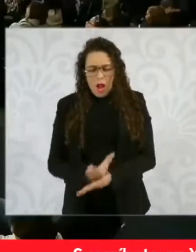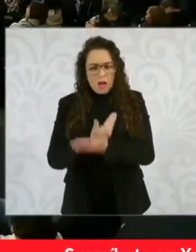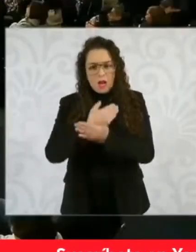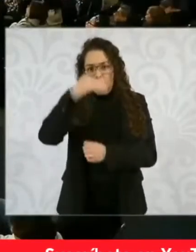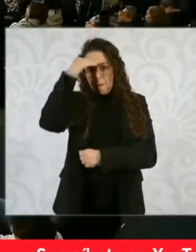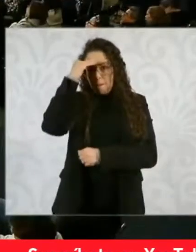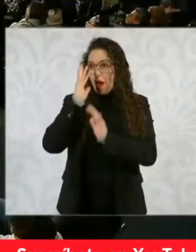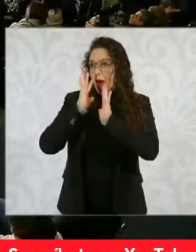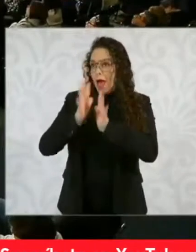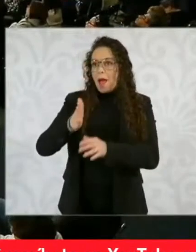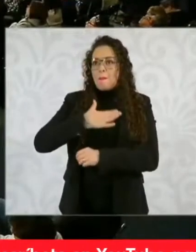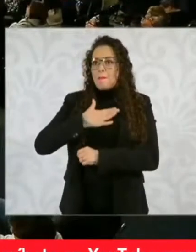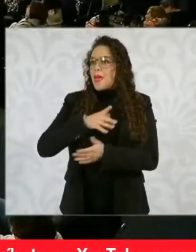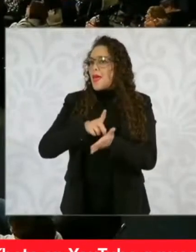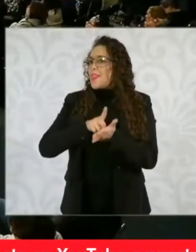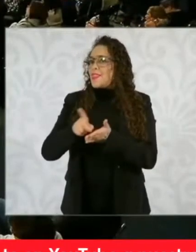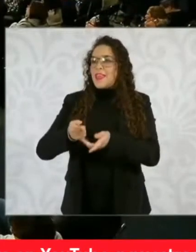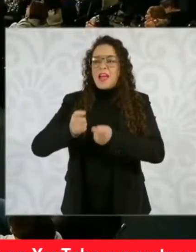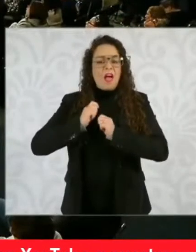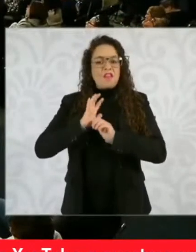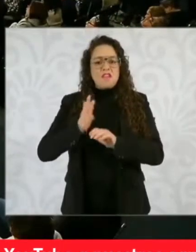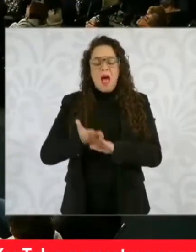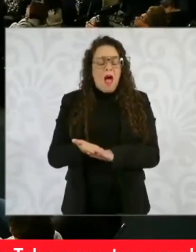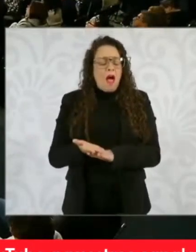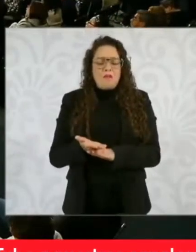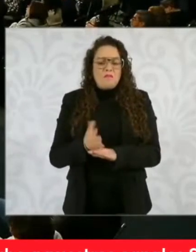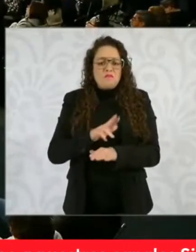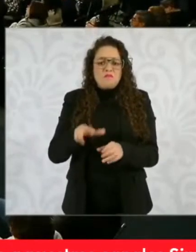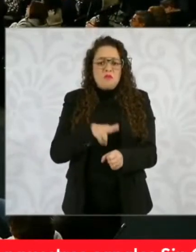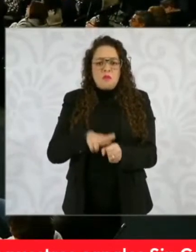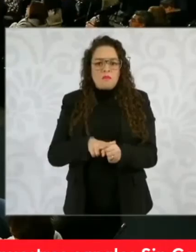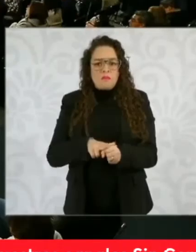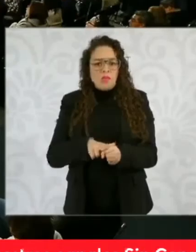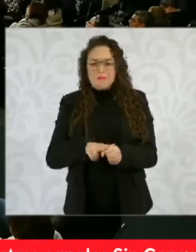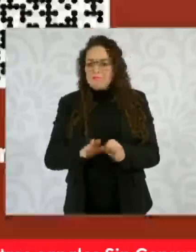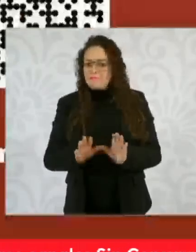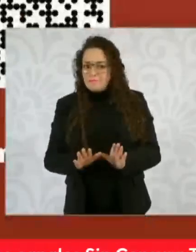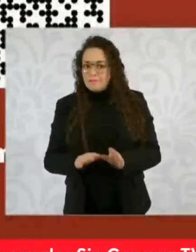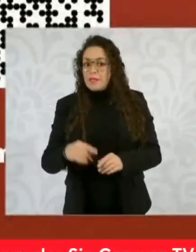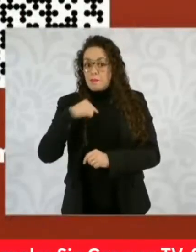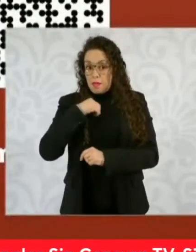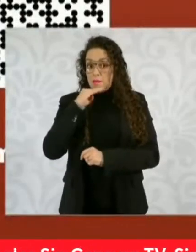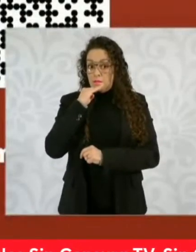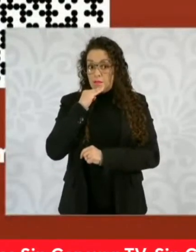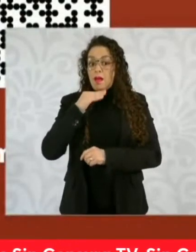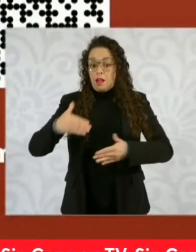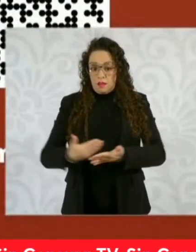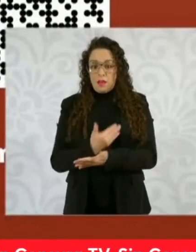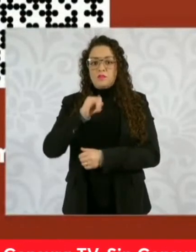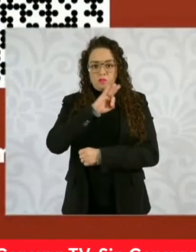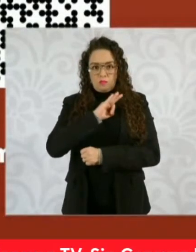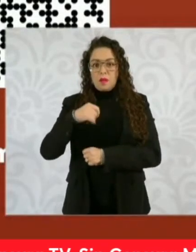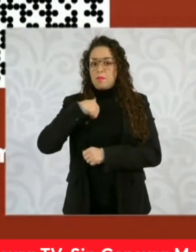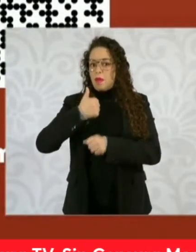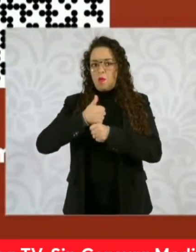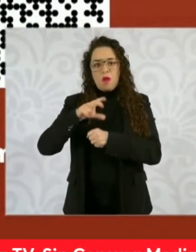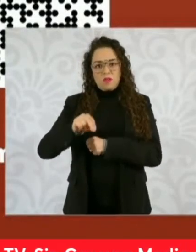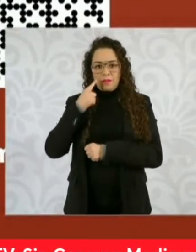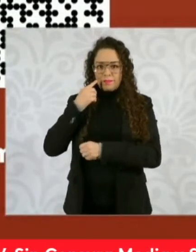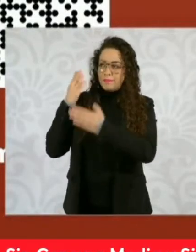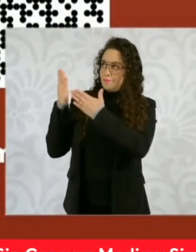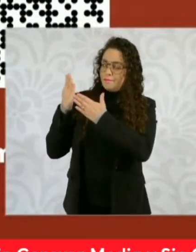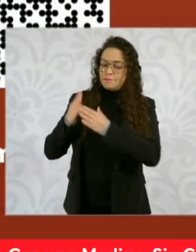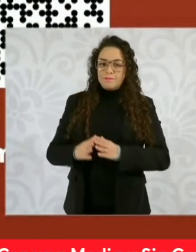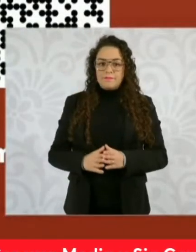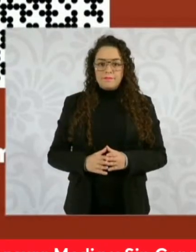tenemos. Por ejemplo, mi mamá ya nació con esta posibilidad, pero mi abuela no. Y el dar cuenta de